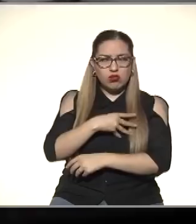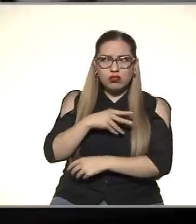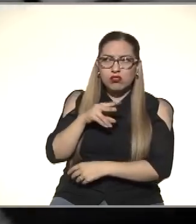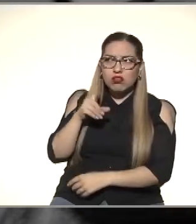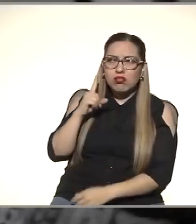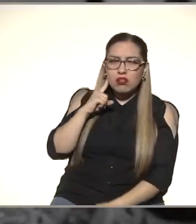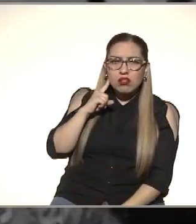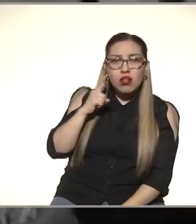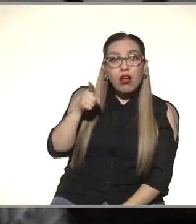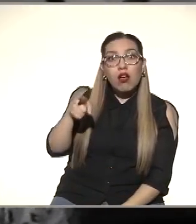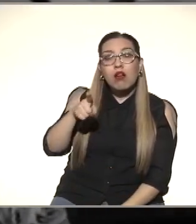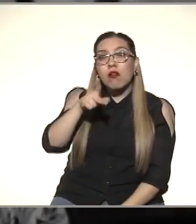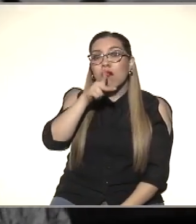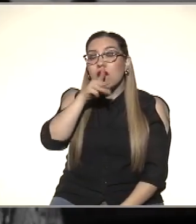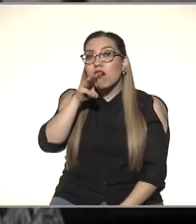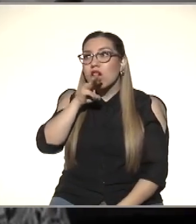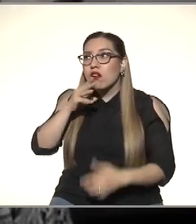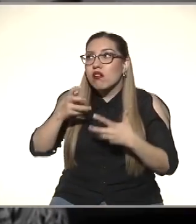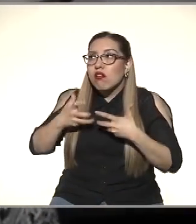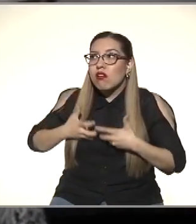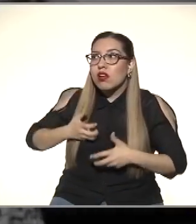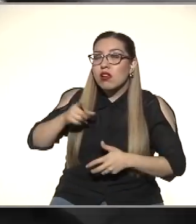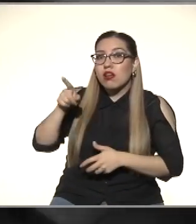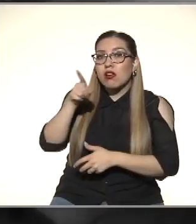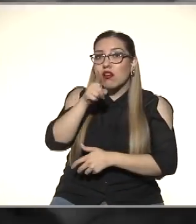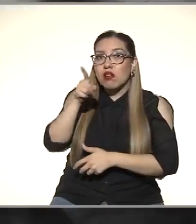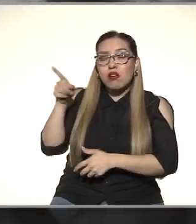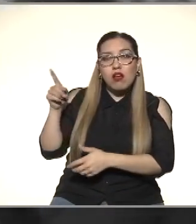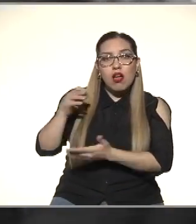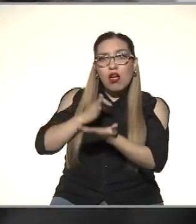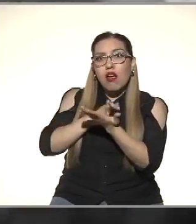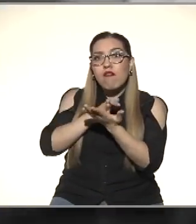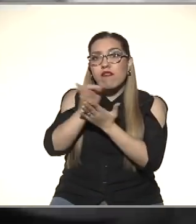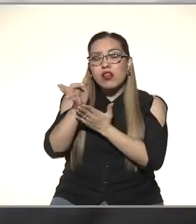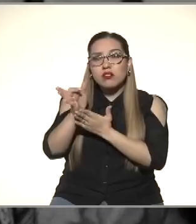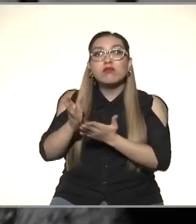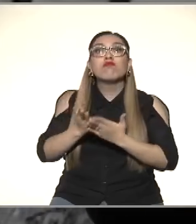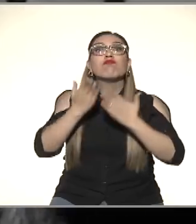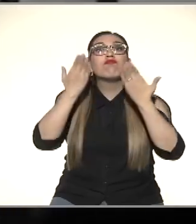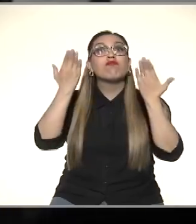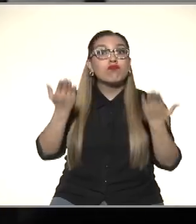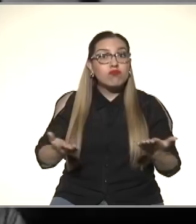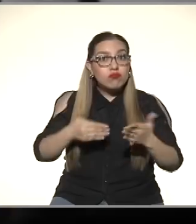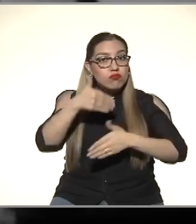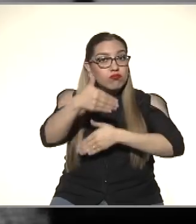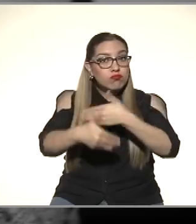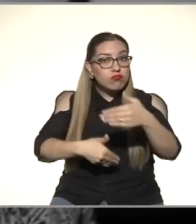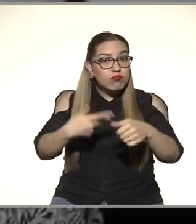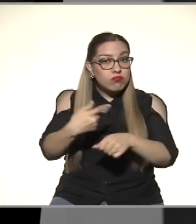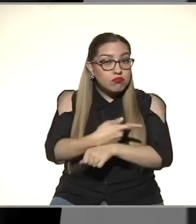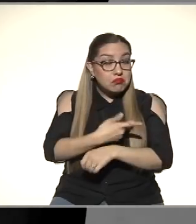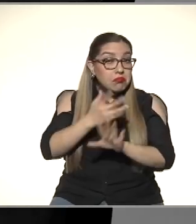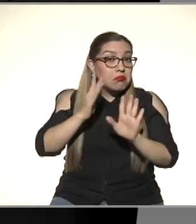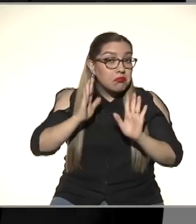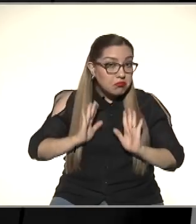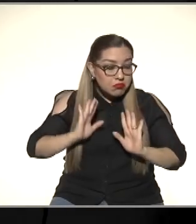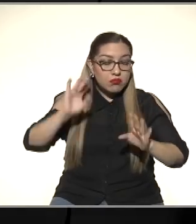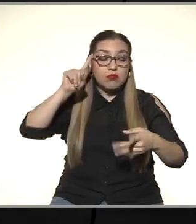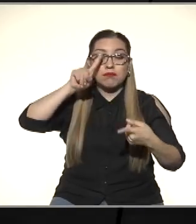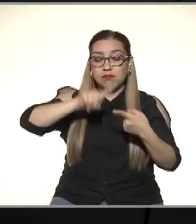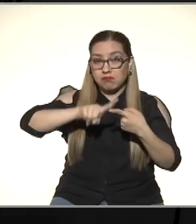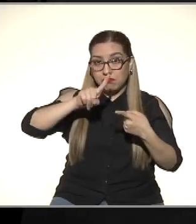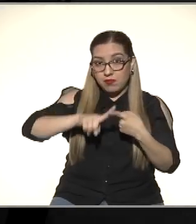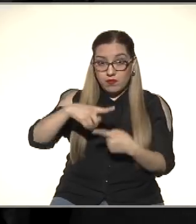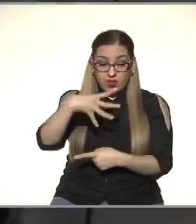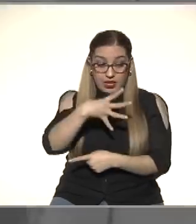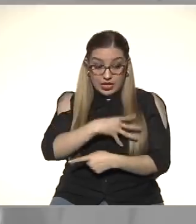está siendo infiel. ¿Y ahora qué va a pasar? Veamos algunos escenarios. Primero, el hijo o